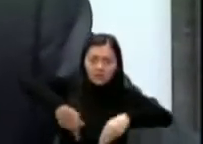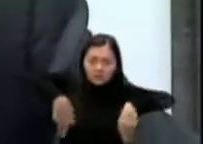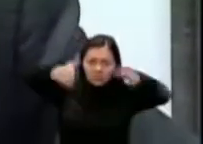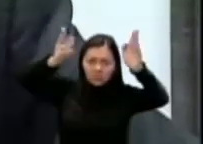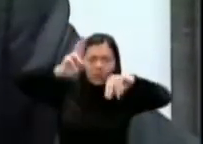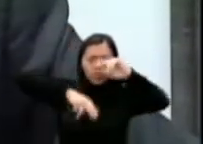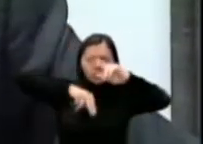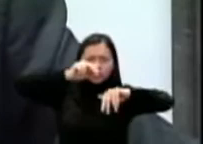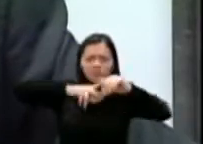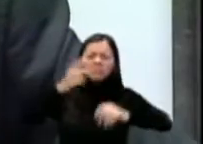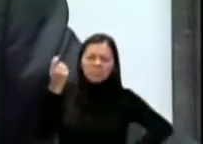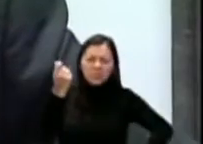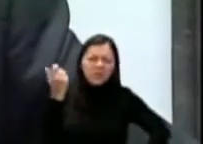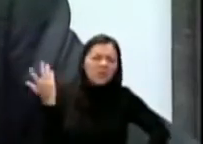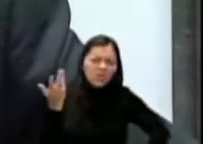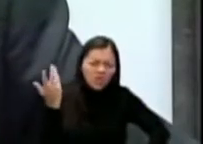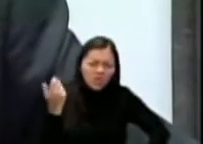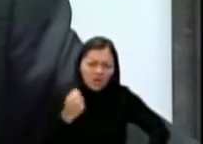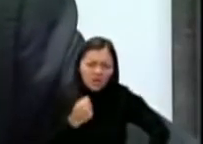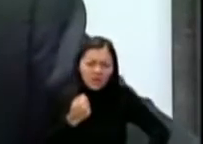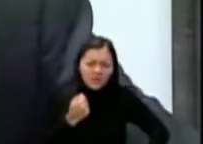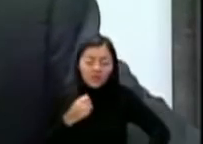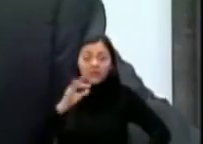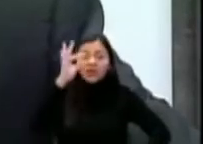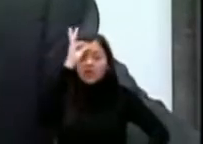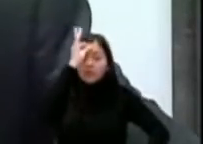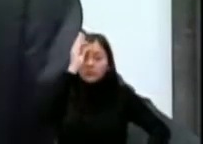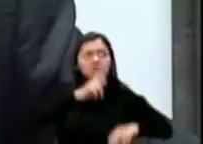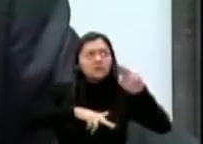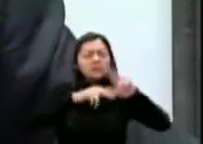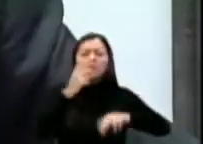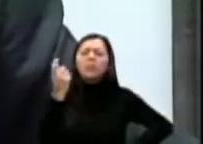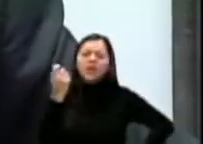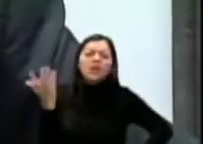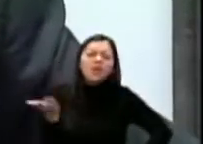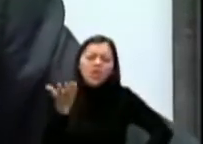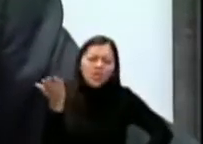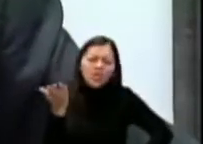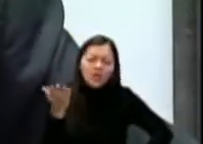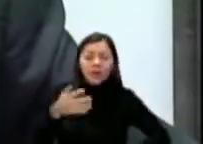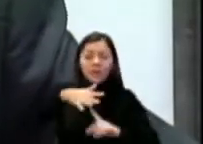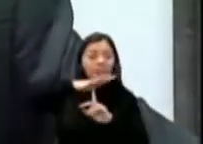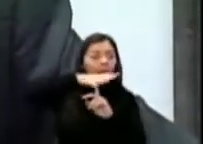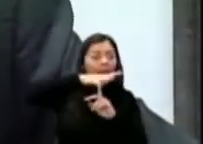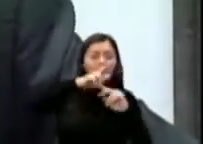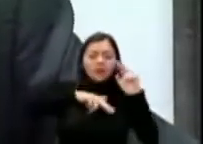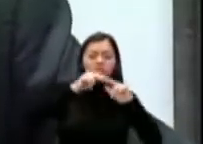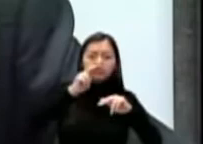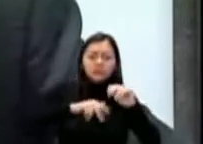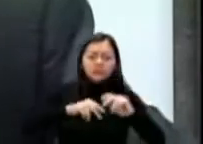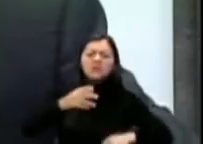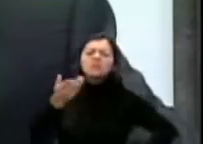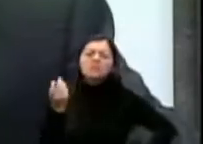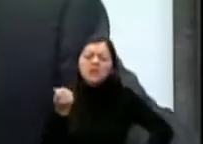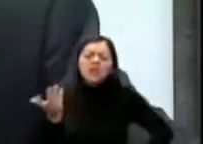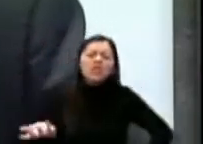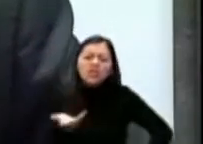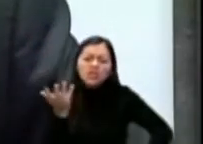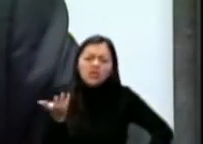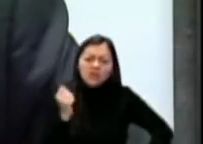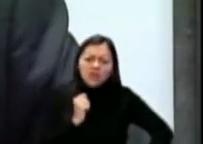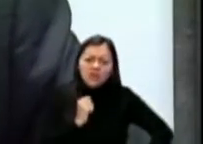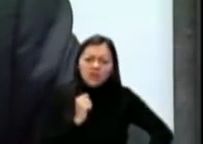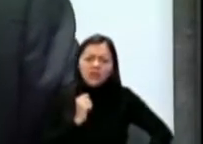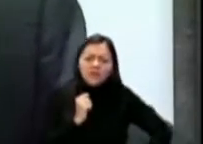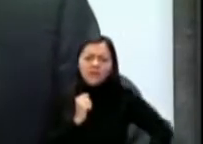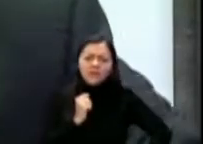hospitales la escuela del milenio esos maravillosos parques que estamos haciendo en distintas ciudades de la pasión ya se vienen muchos más ese malecón de zamora